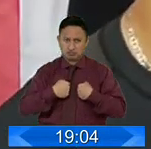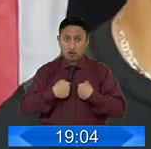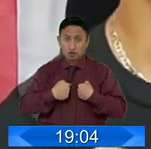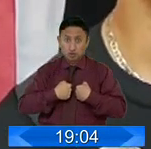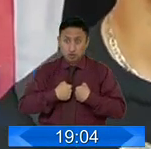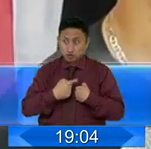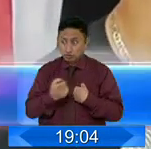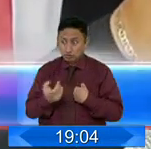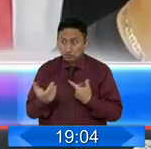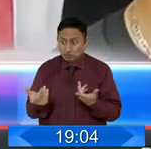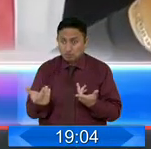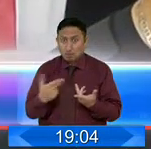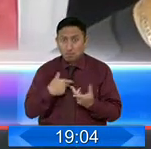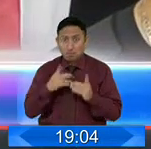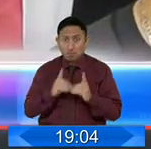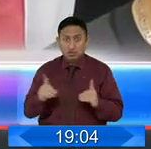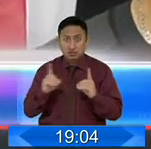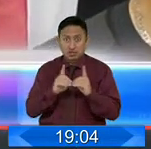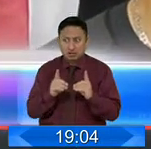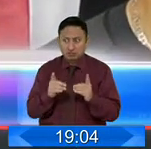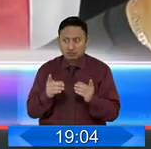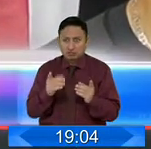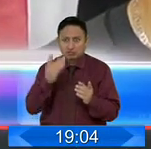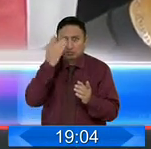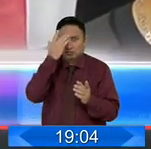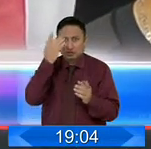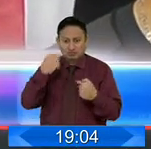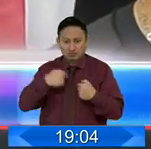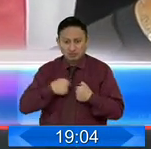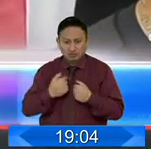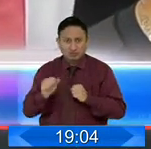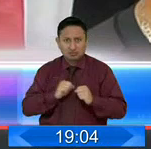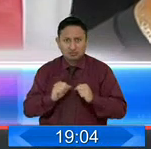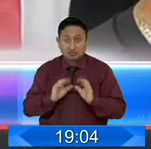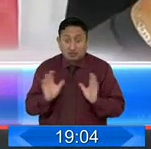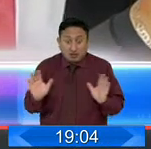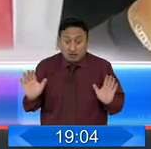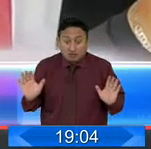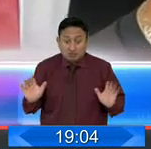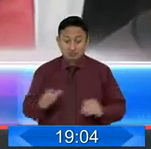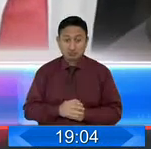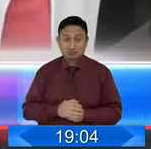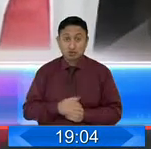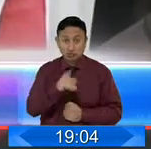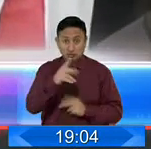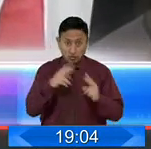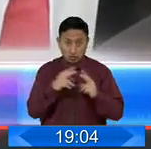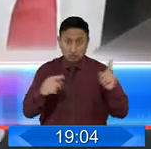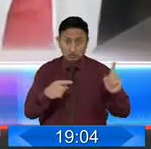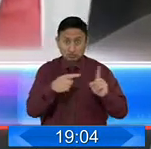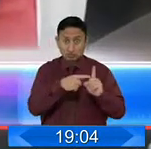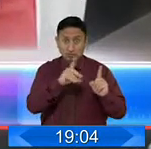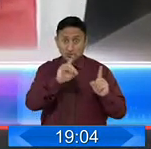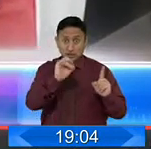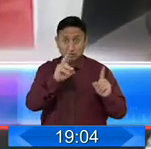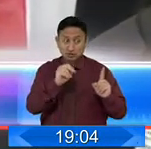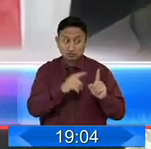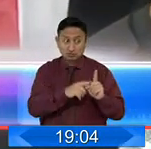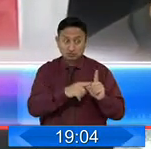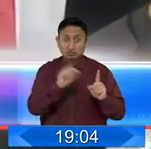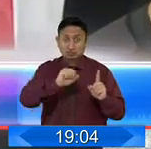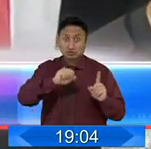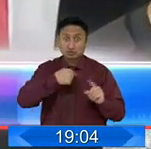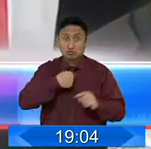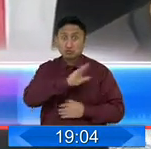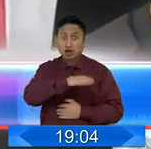usar mis datos para cualquier trámite, cualquier tema. ¿Usted conoce al señor Salcedo? Claro, lo conozco como alumno,